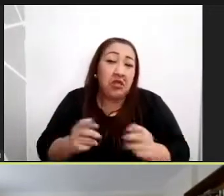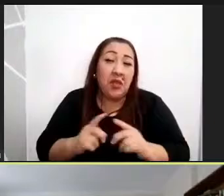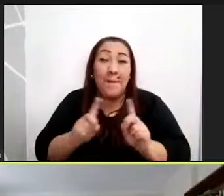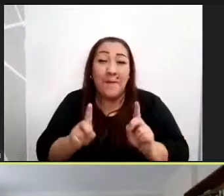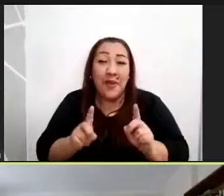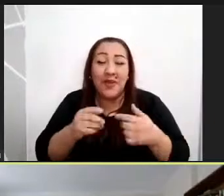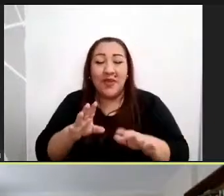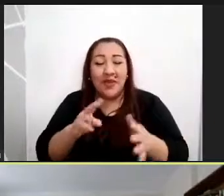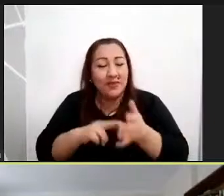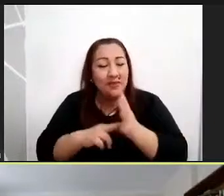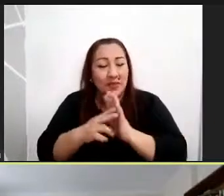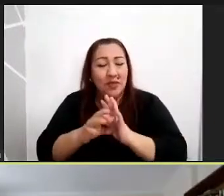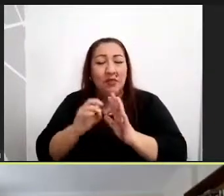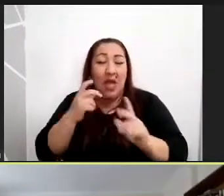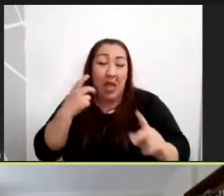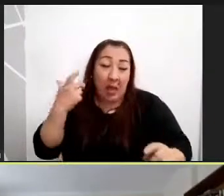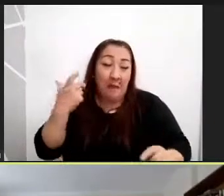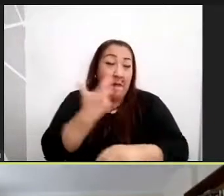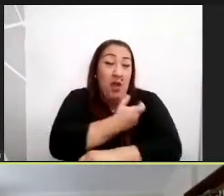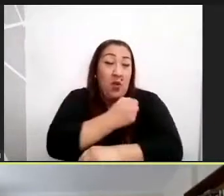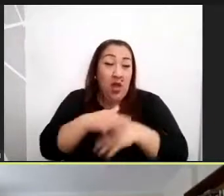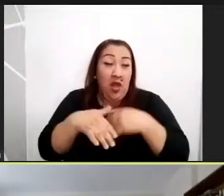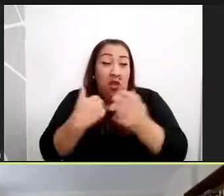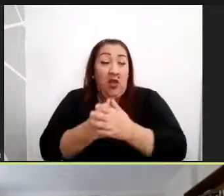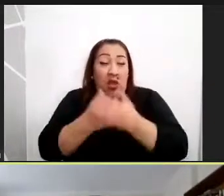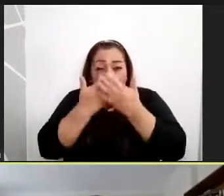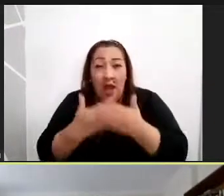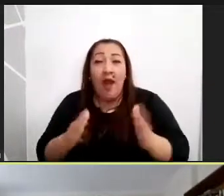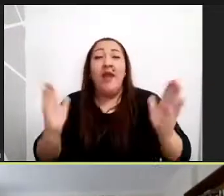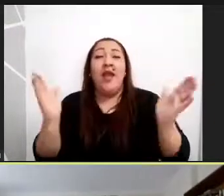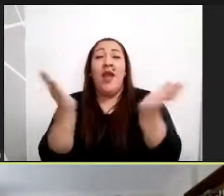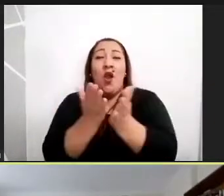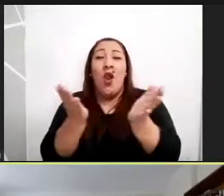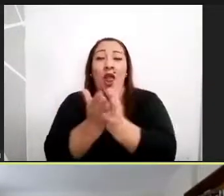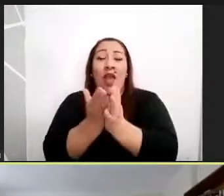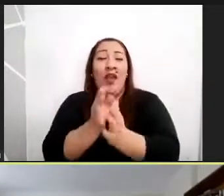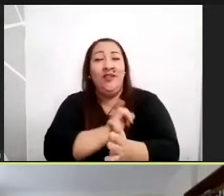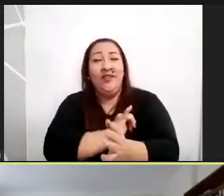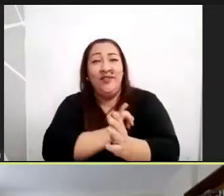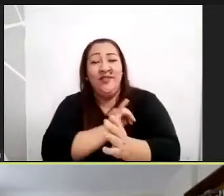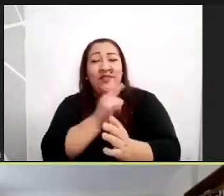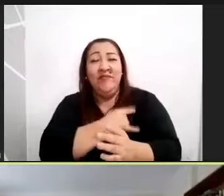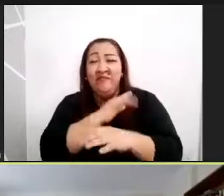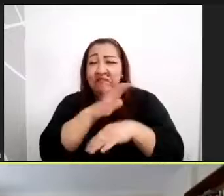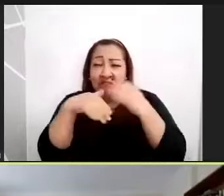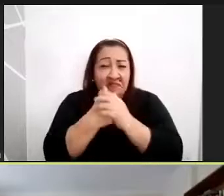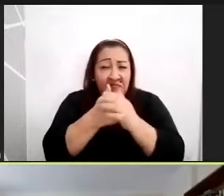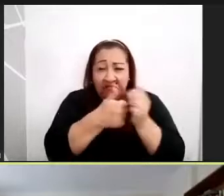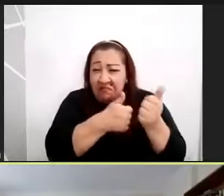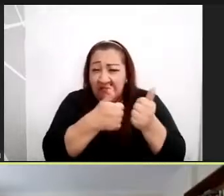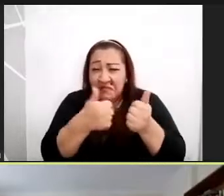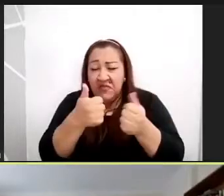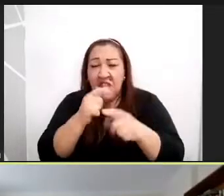logrando, vacunando todos, reabriendo nuestras escuelas, institutos, universidades, la infraestructura básica es